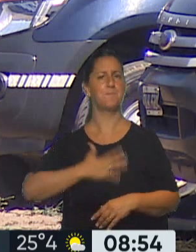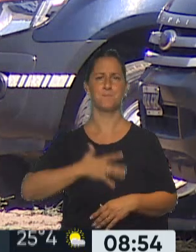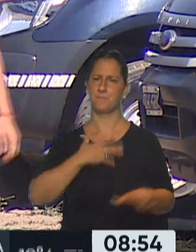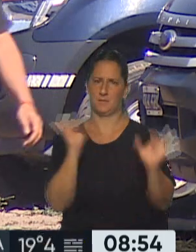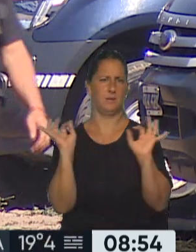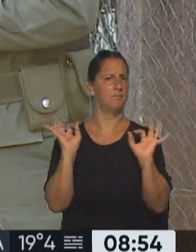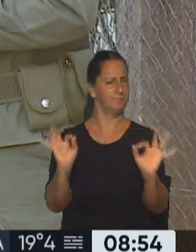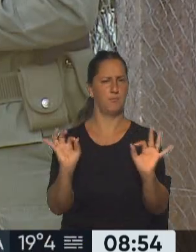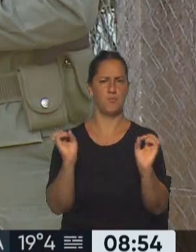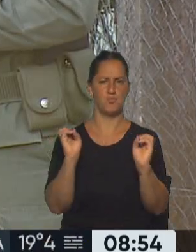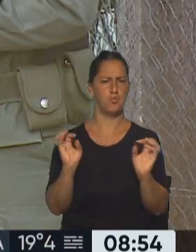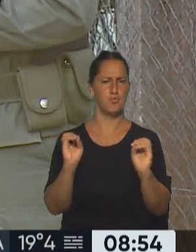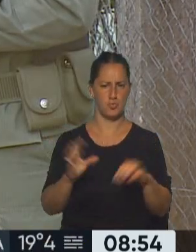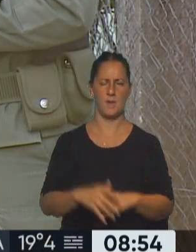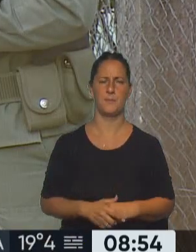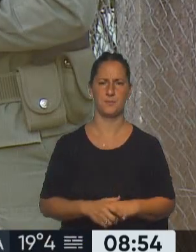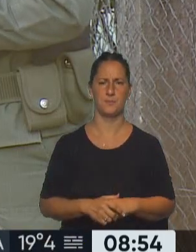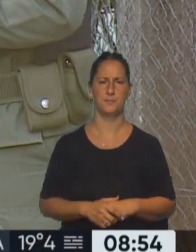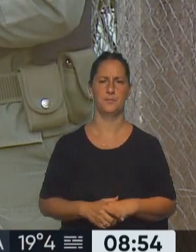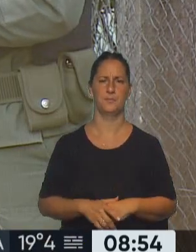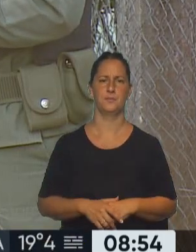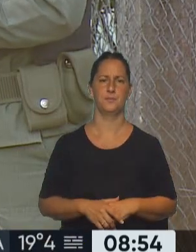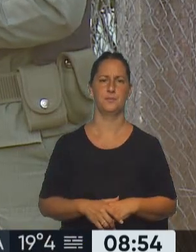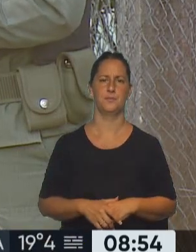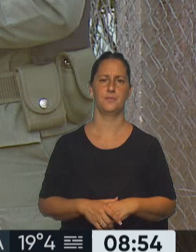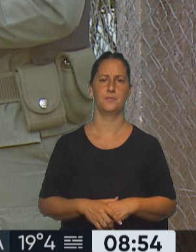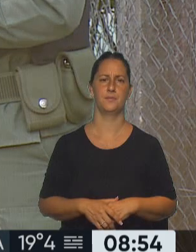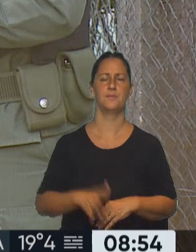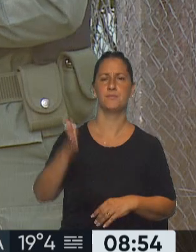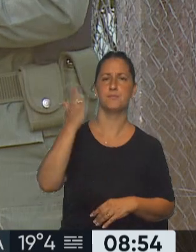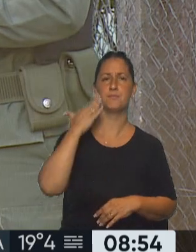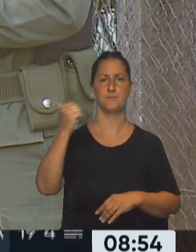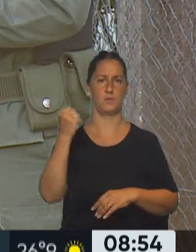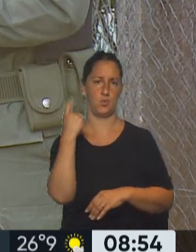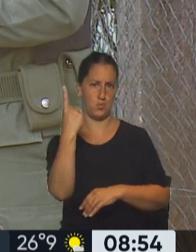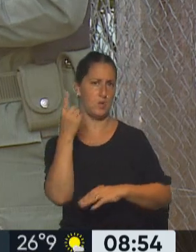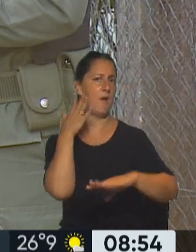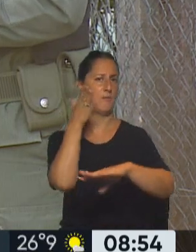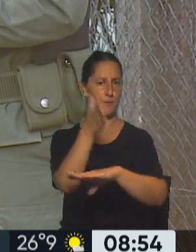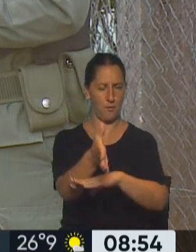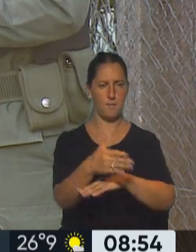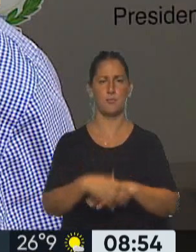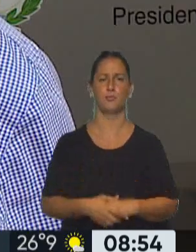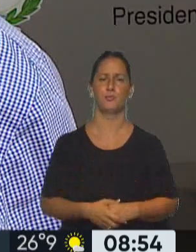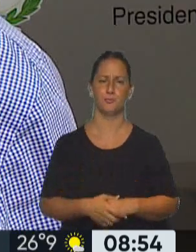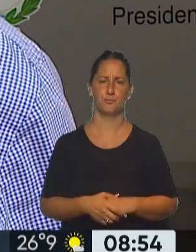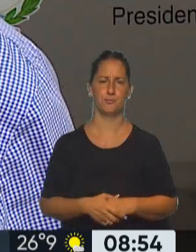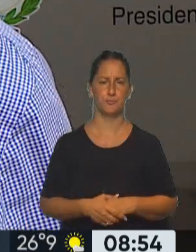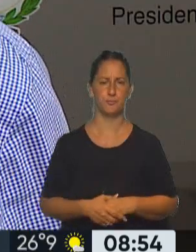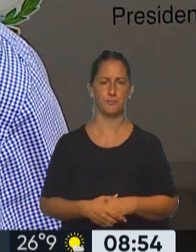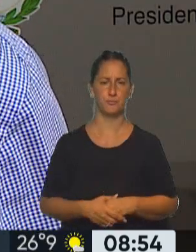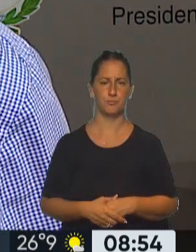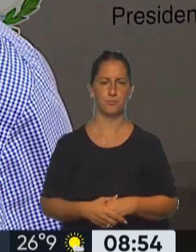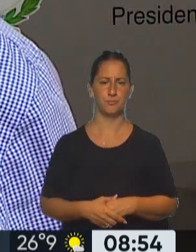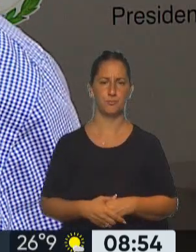sucedió. Nosotros fuimos como nos convocaron a las 13 horas, llegamos a las 13 horas, y en algún momento